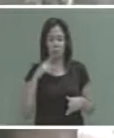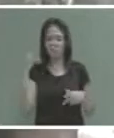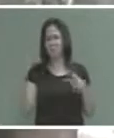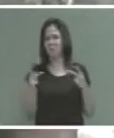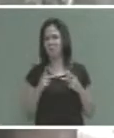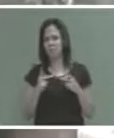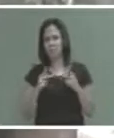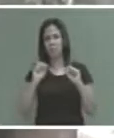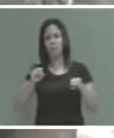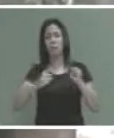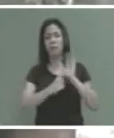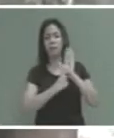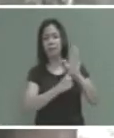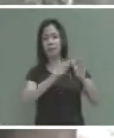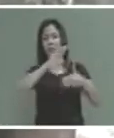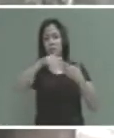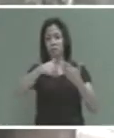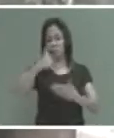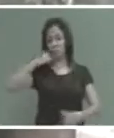excelente para presentar la obra,